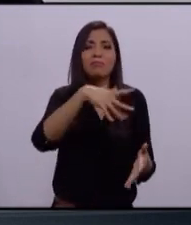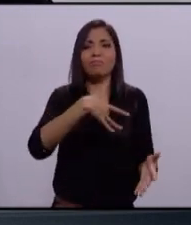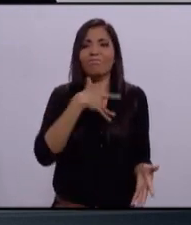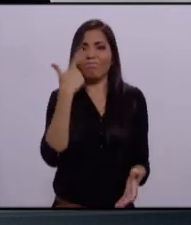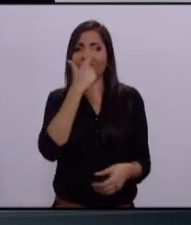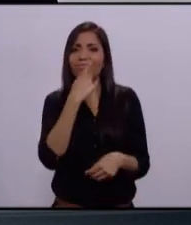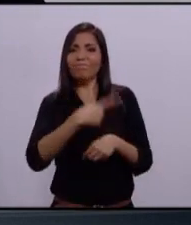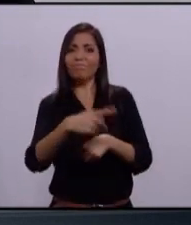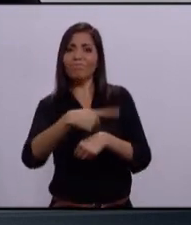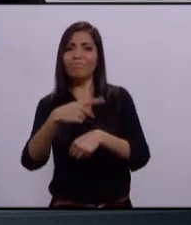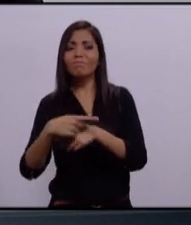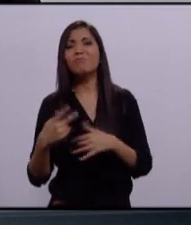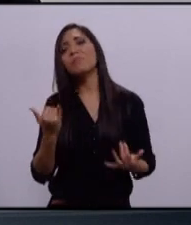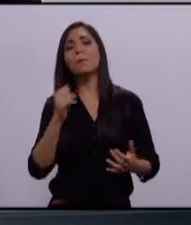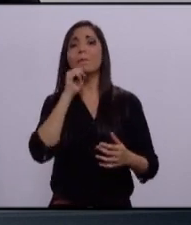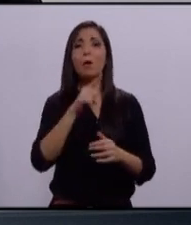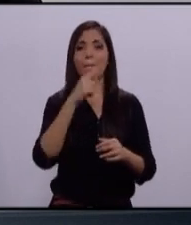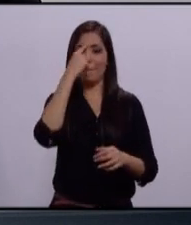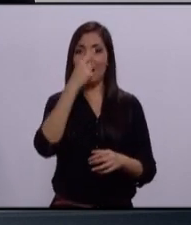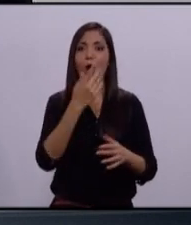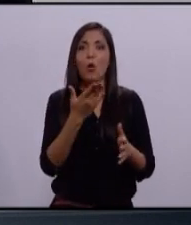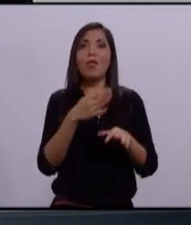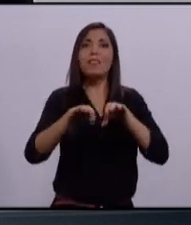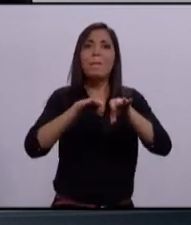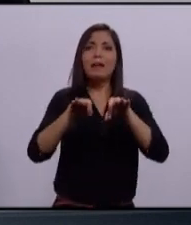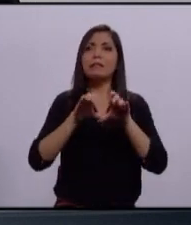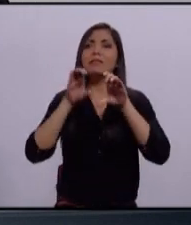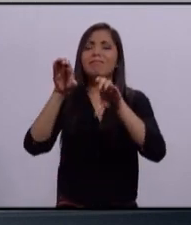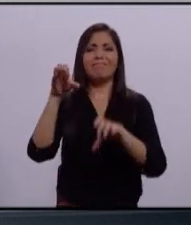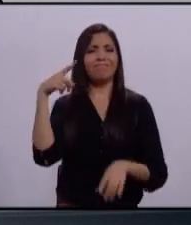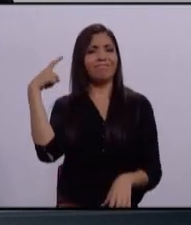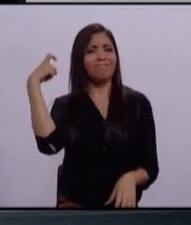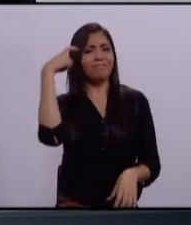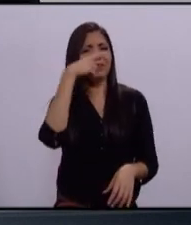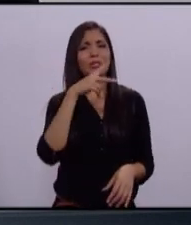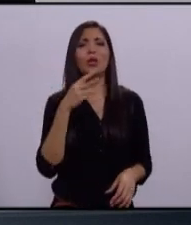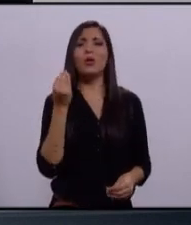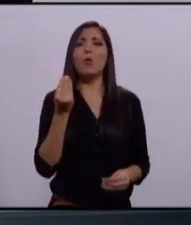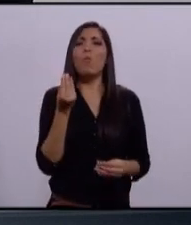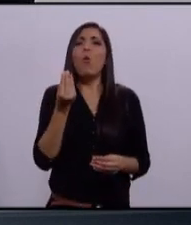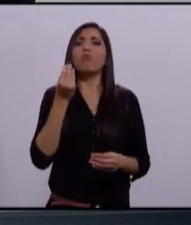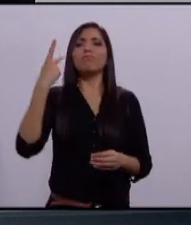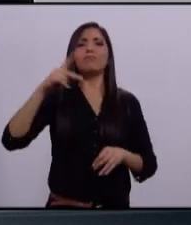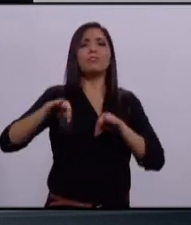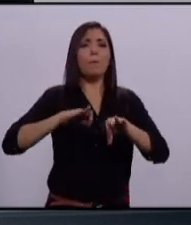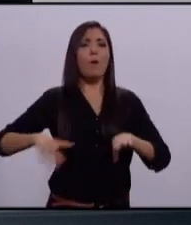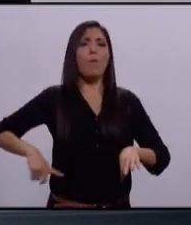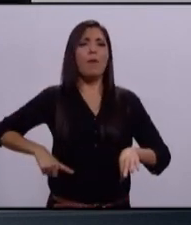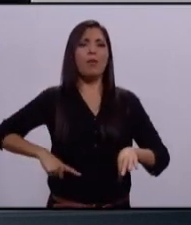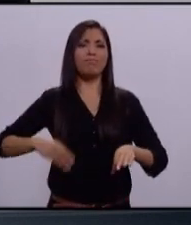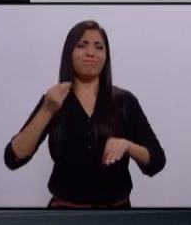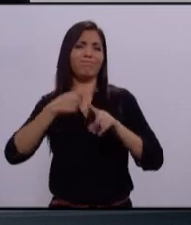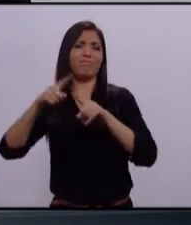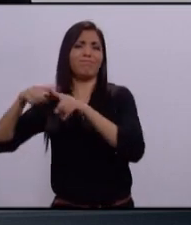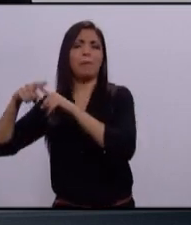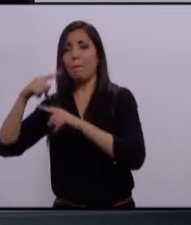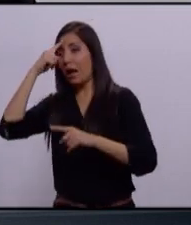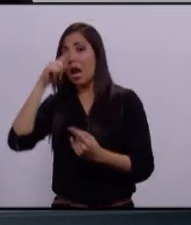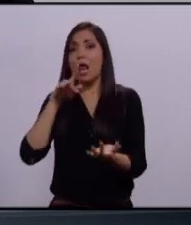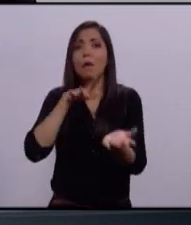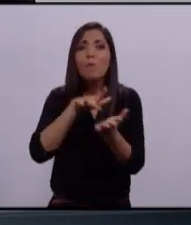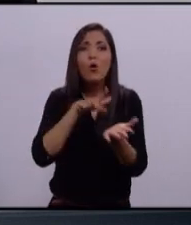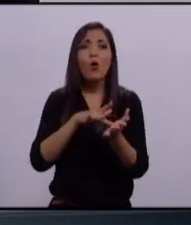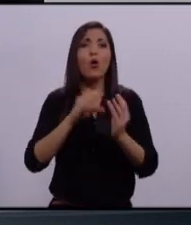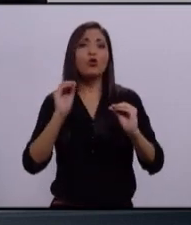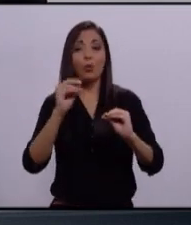situación para conseguir un empleo, la burocracia excesiva para acceder a programas o apoyos para